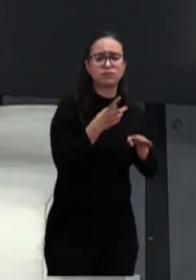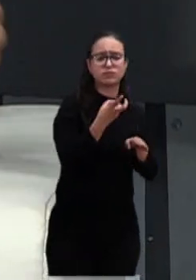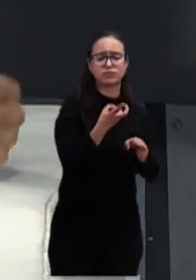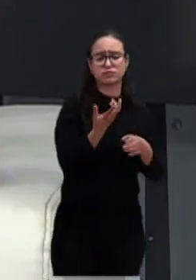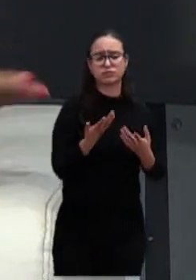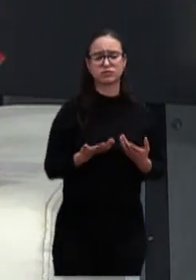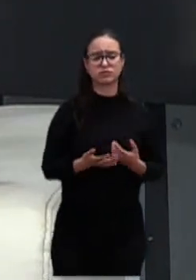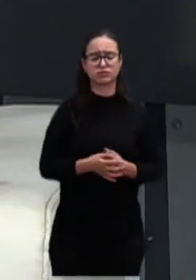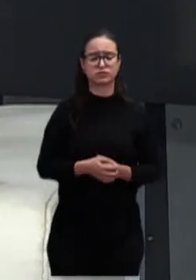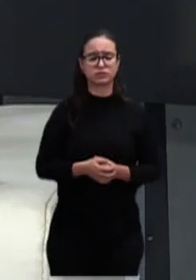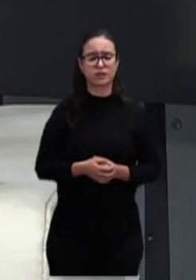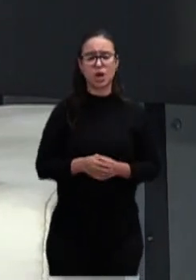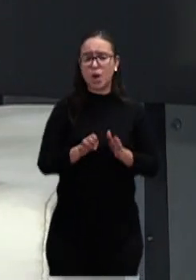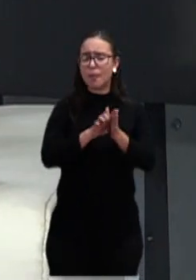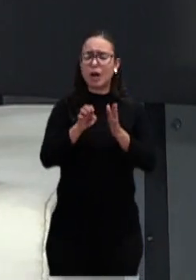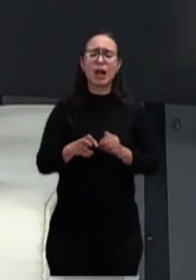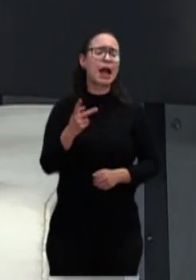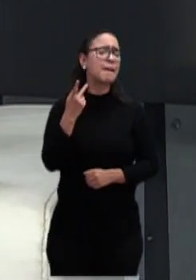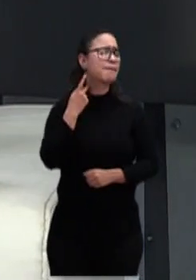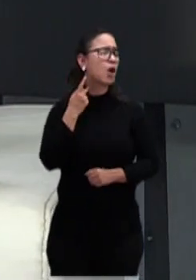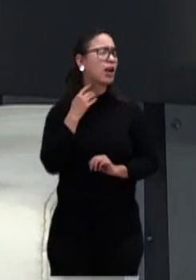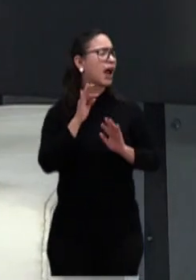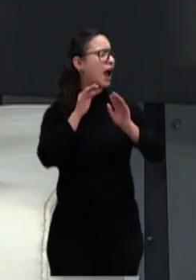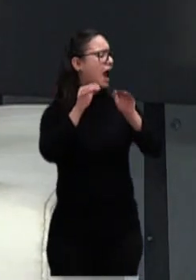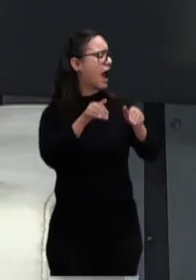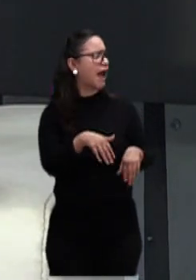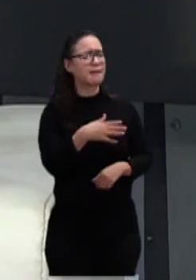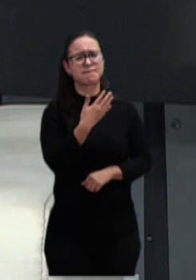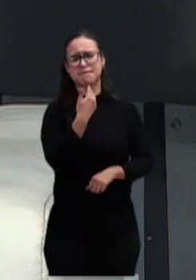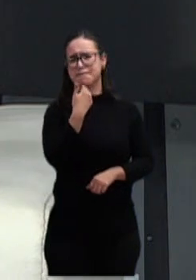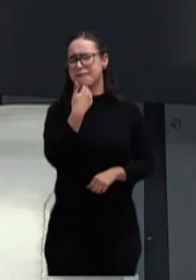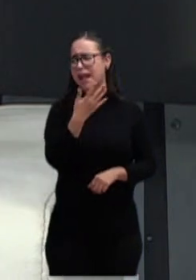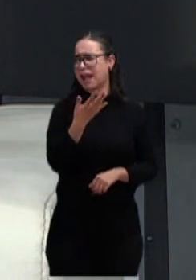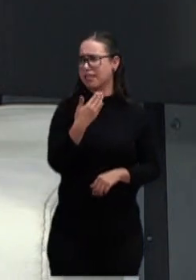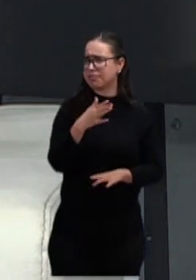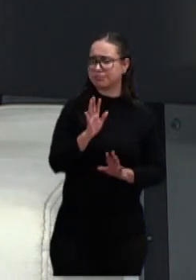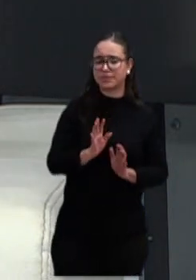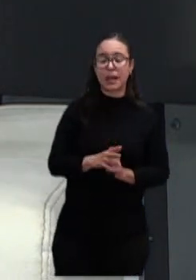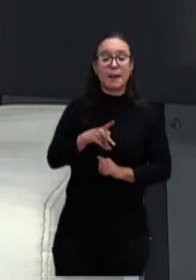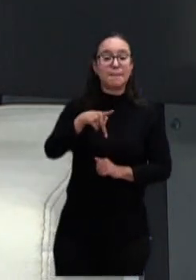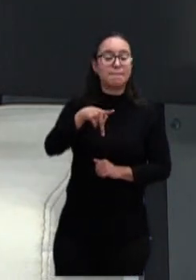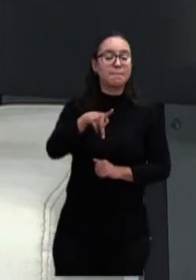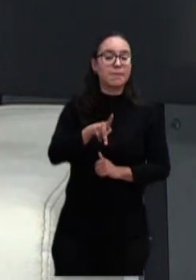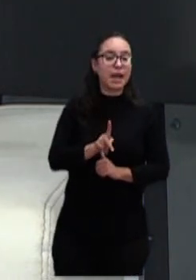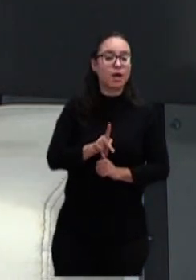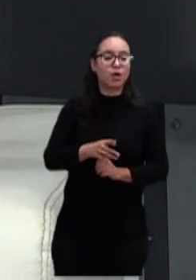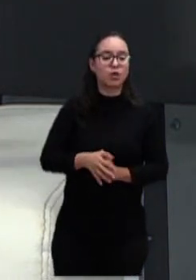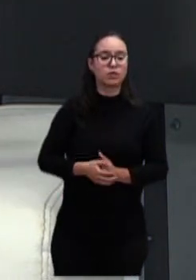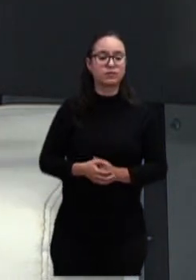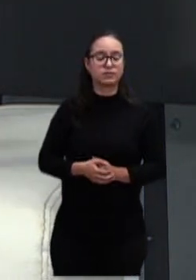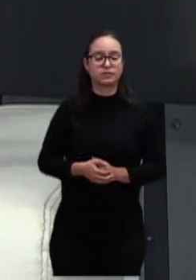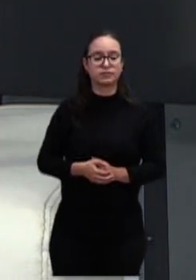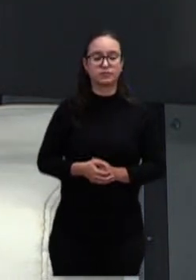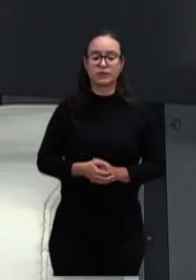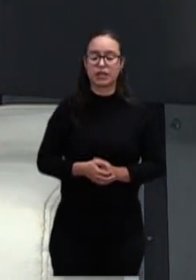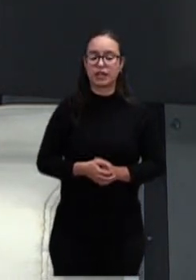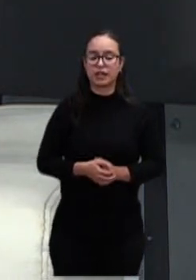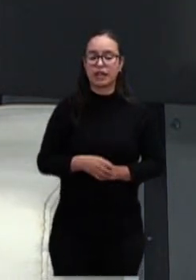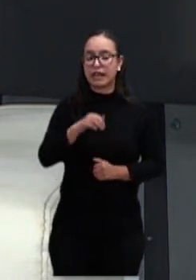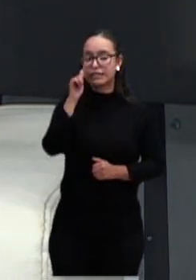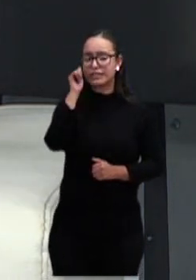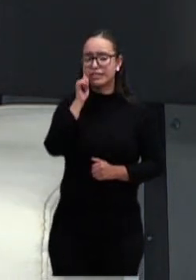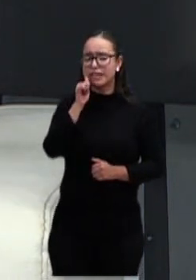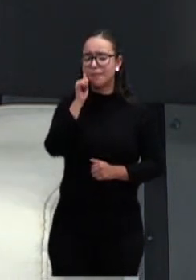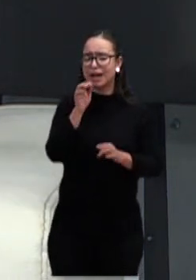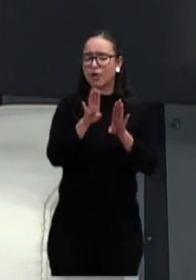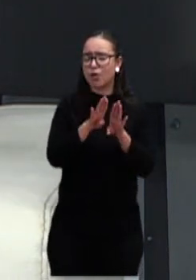a incursiones está en la política nombres y yo sé pero curiosamente y siempre es algo siempre es algo que dicen